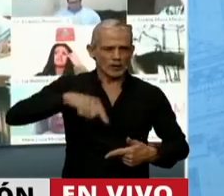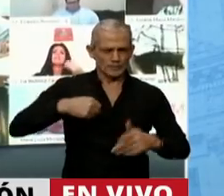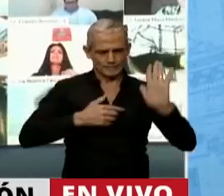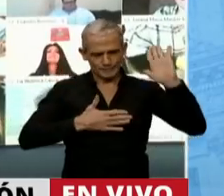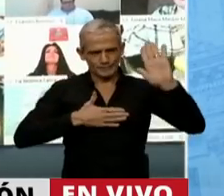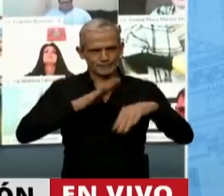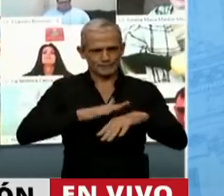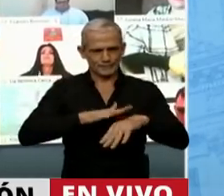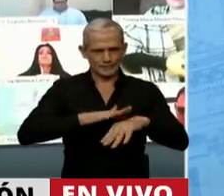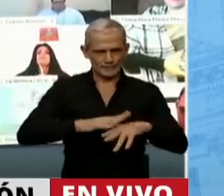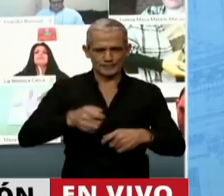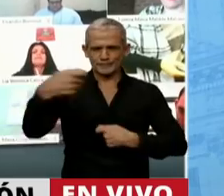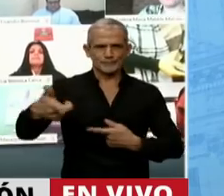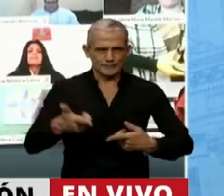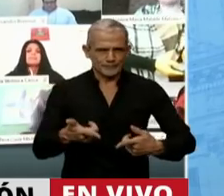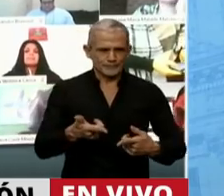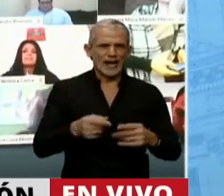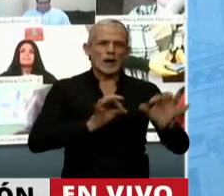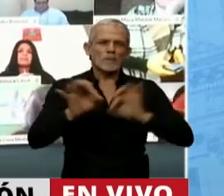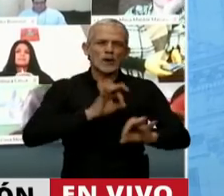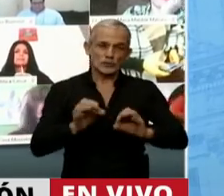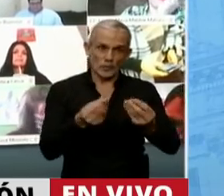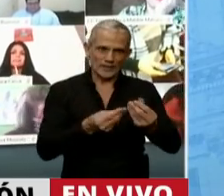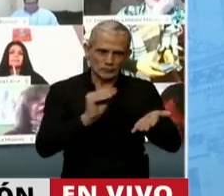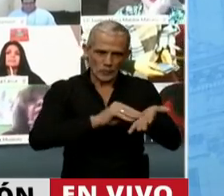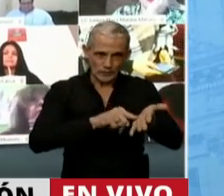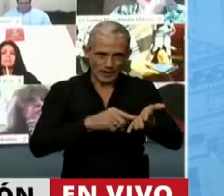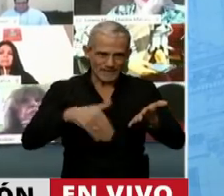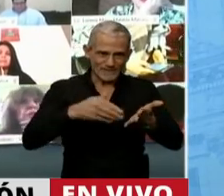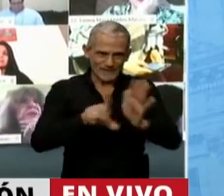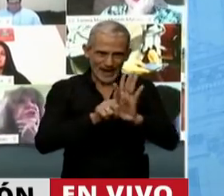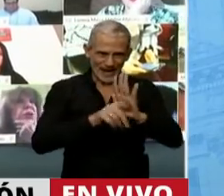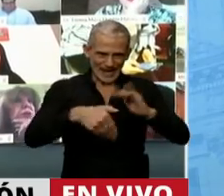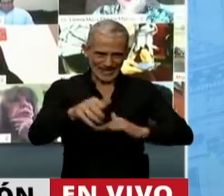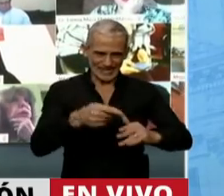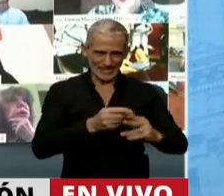lo estamos poniendo en el proyecto de presupuesto que está en tratamiento en este momento.